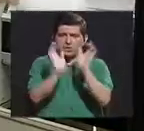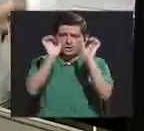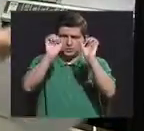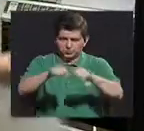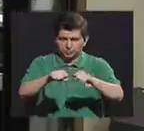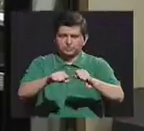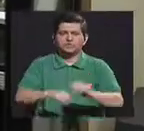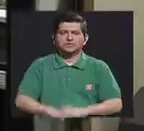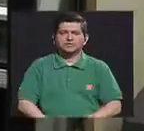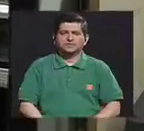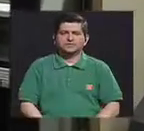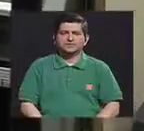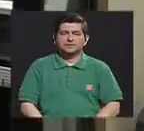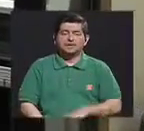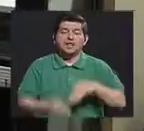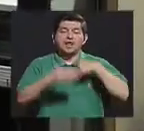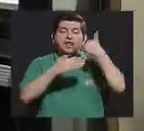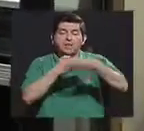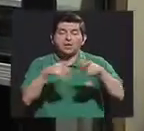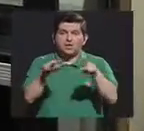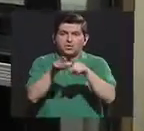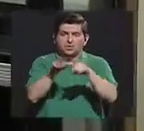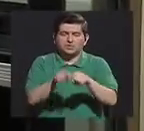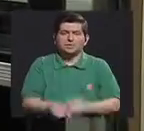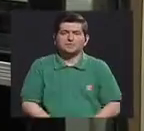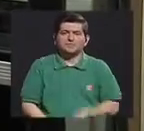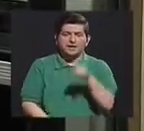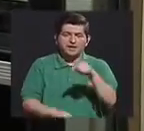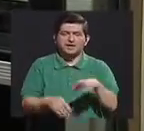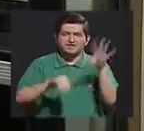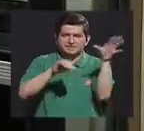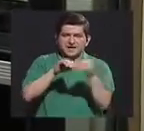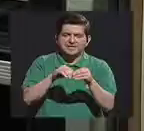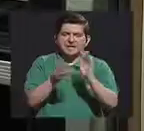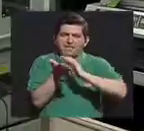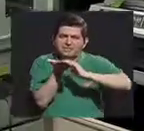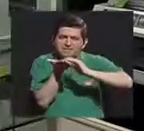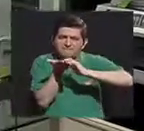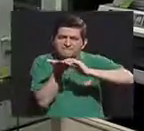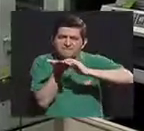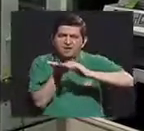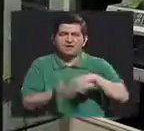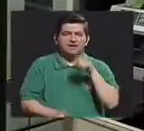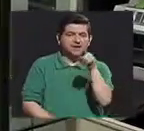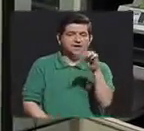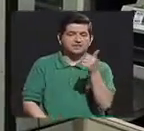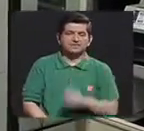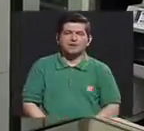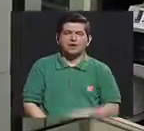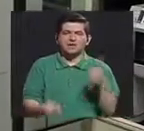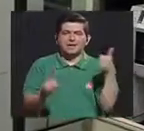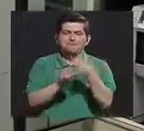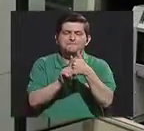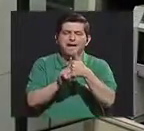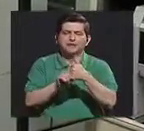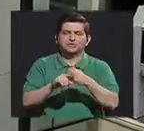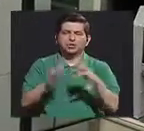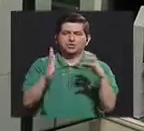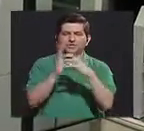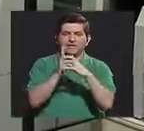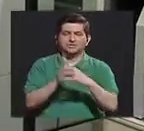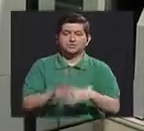tinta y luego las les pongo a la inflación en braille esta otra es la impacto texto